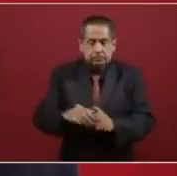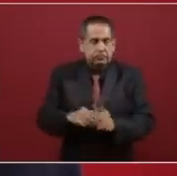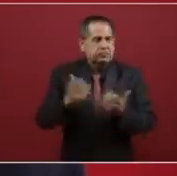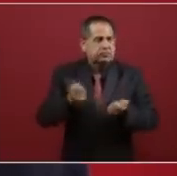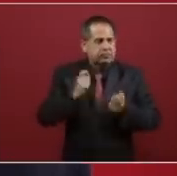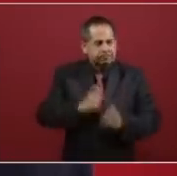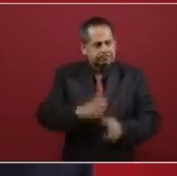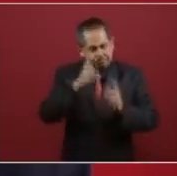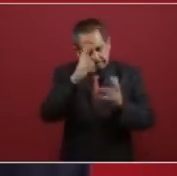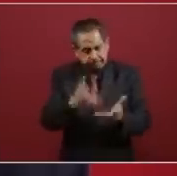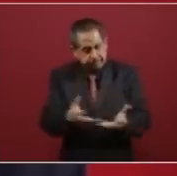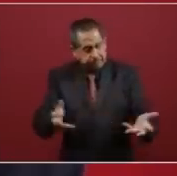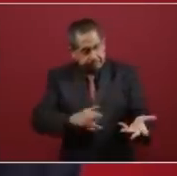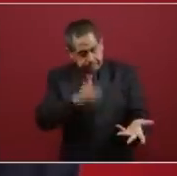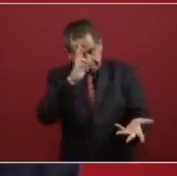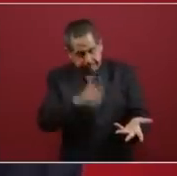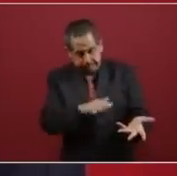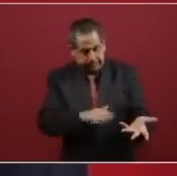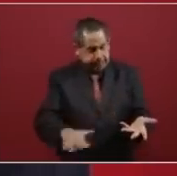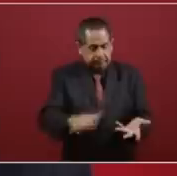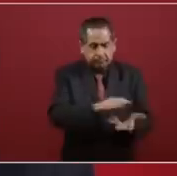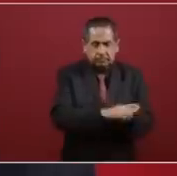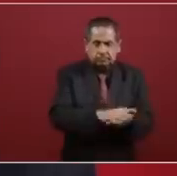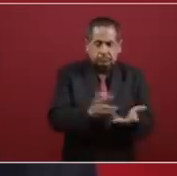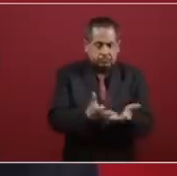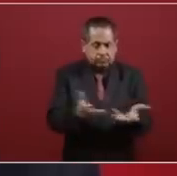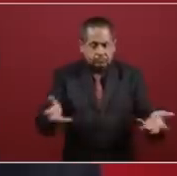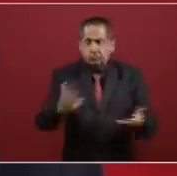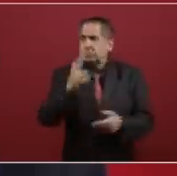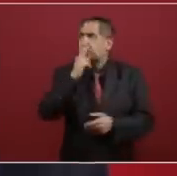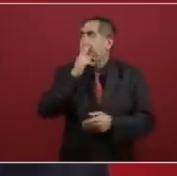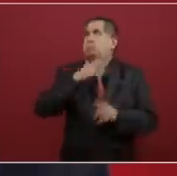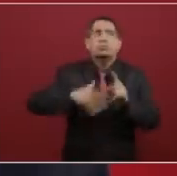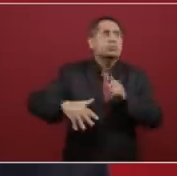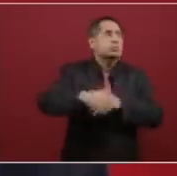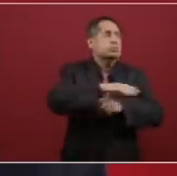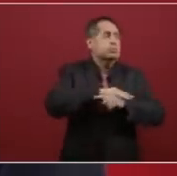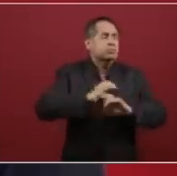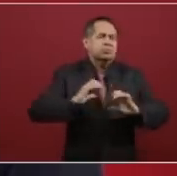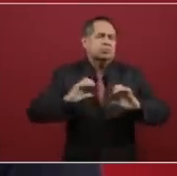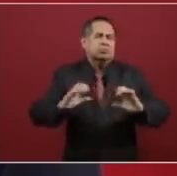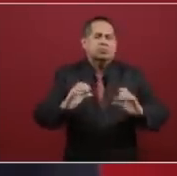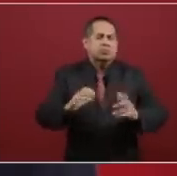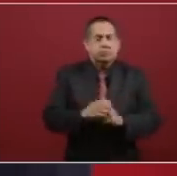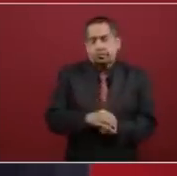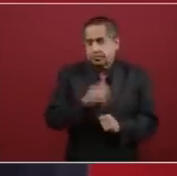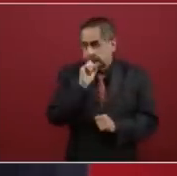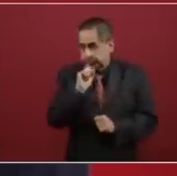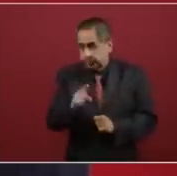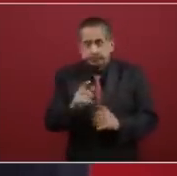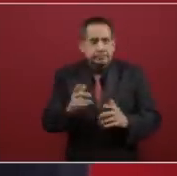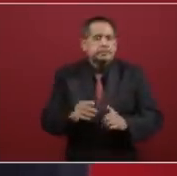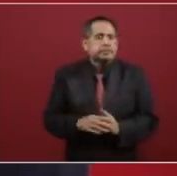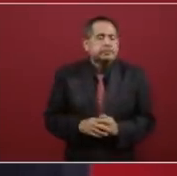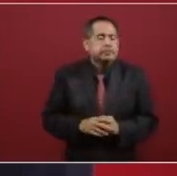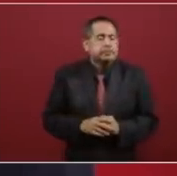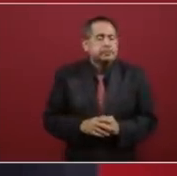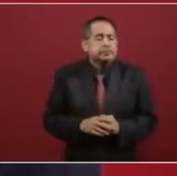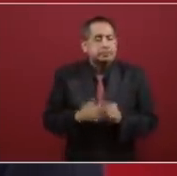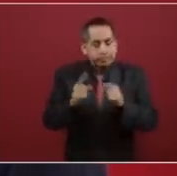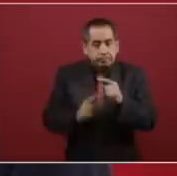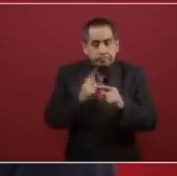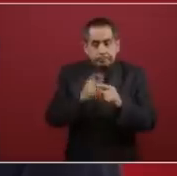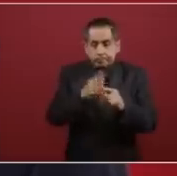respetar y proteger la naturaleza. Además de eso,